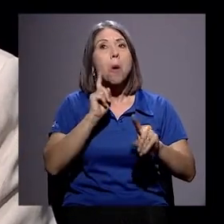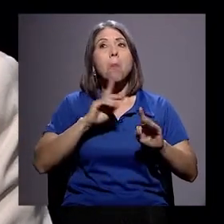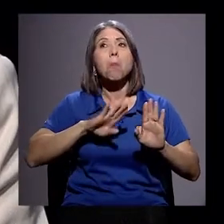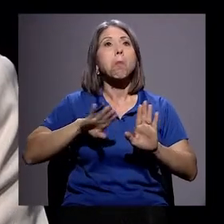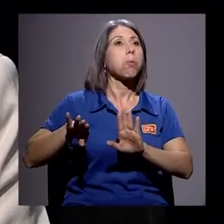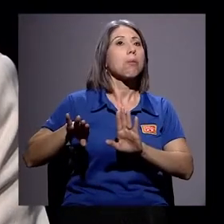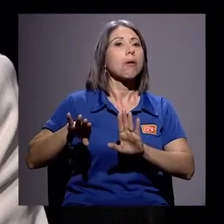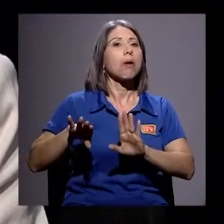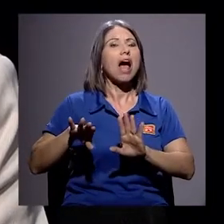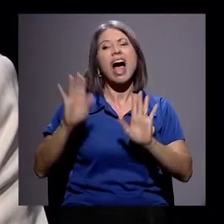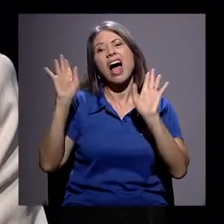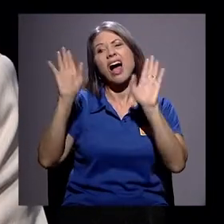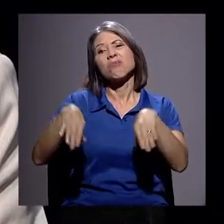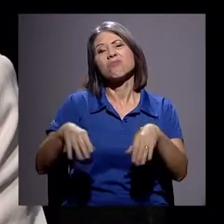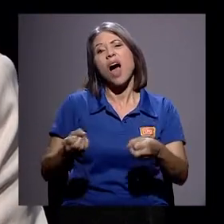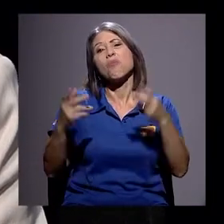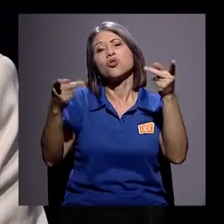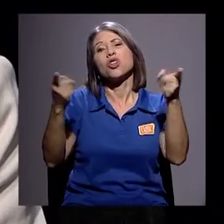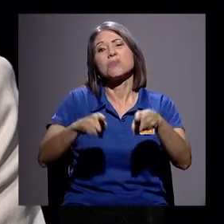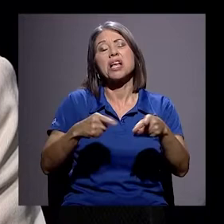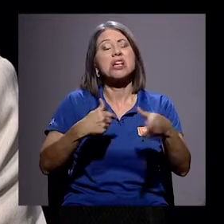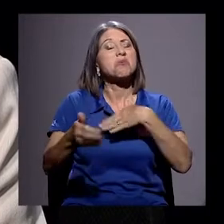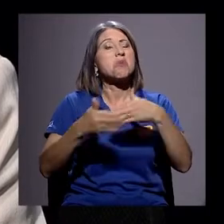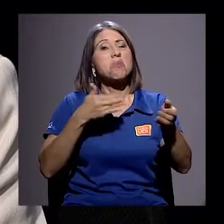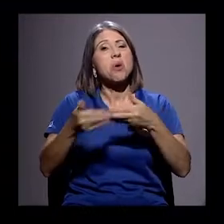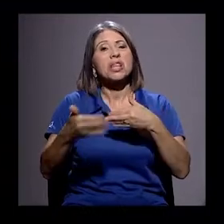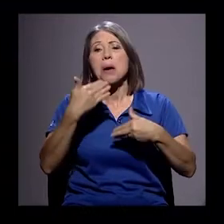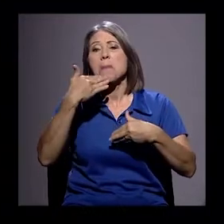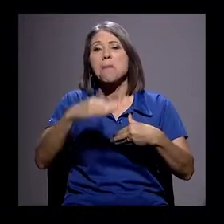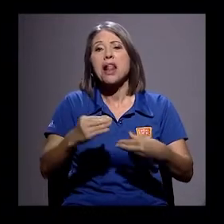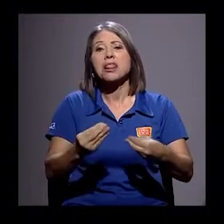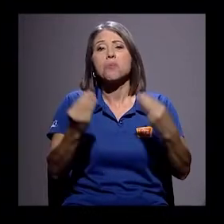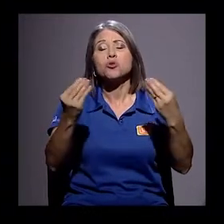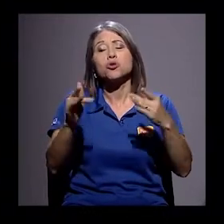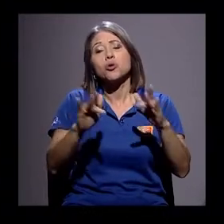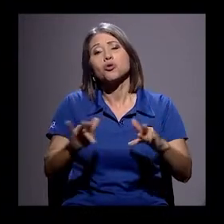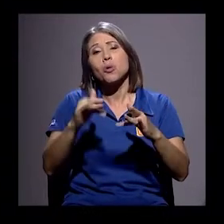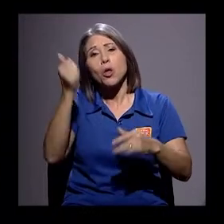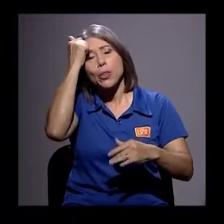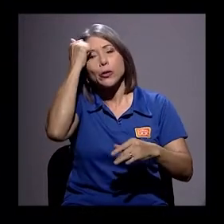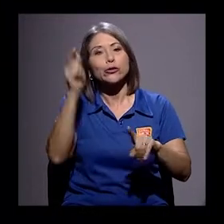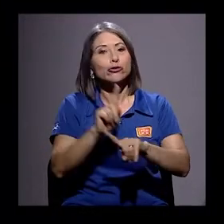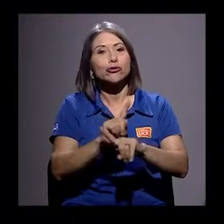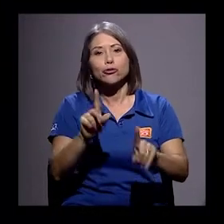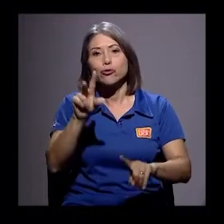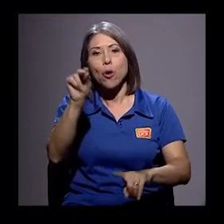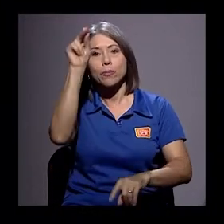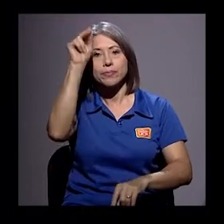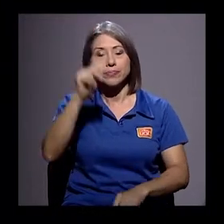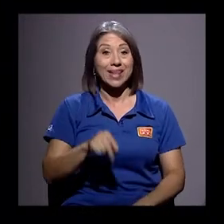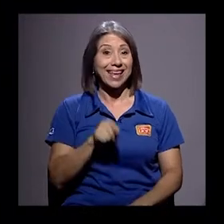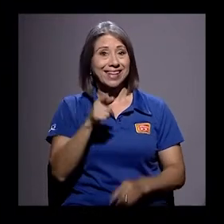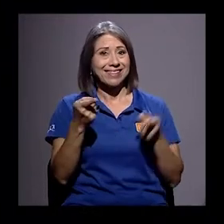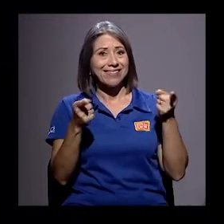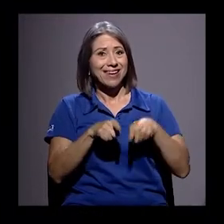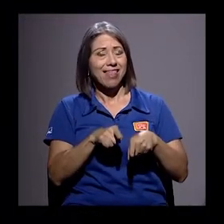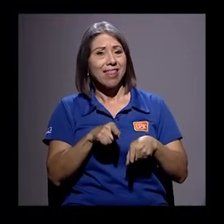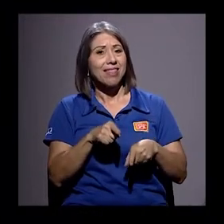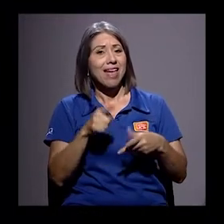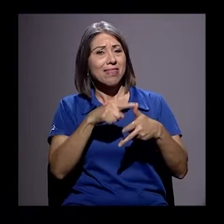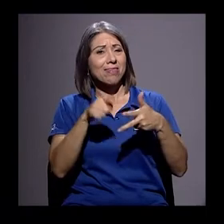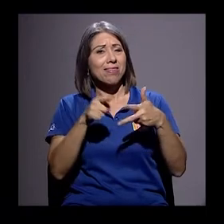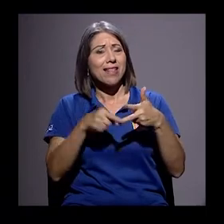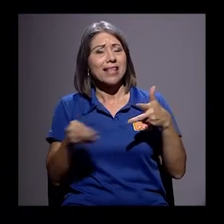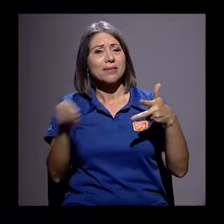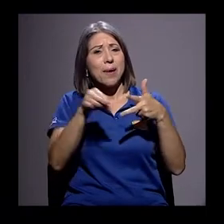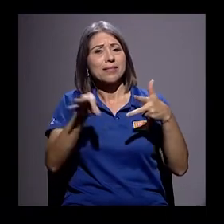decir ah bueno es mal de muchos consuelo de tontos no ahora en esas realidades cuáles son los desafíos que estamos enfrentando tal vez los tres más